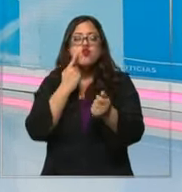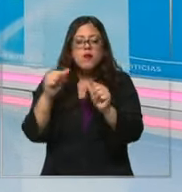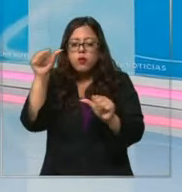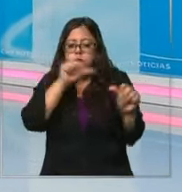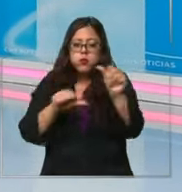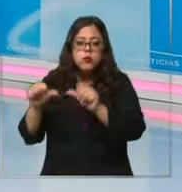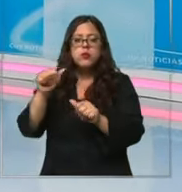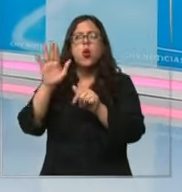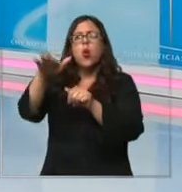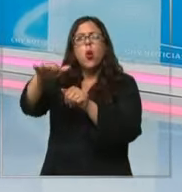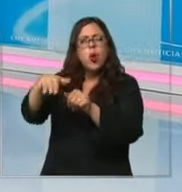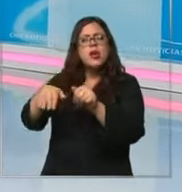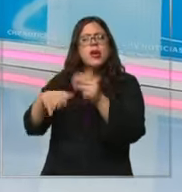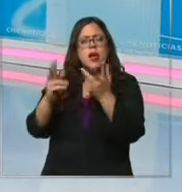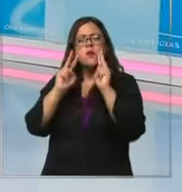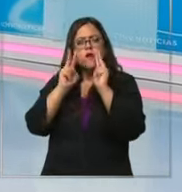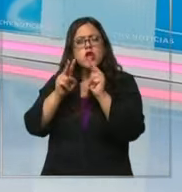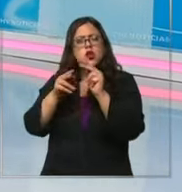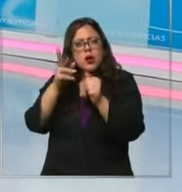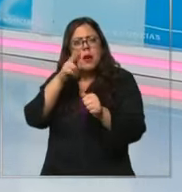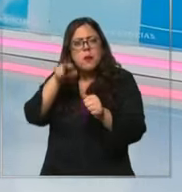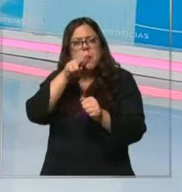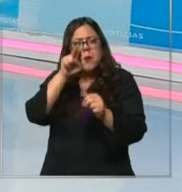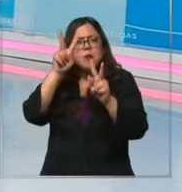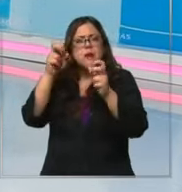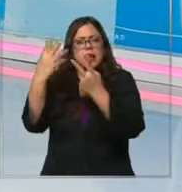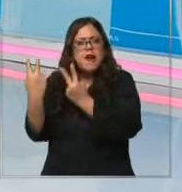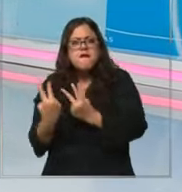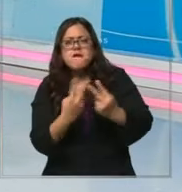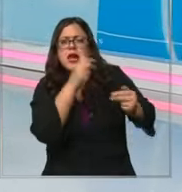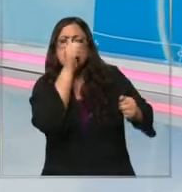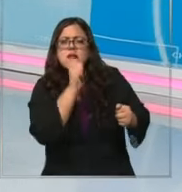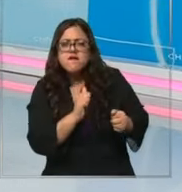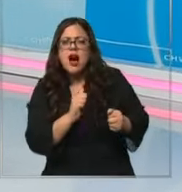vez más vemos este tipo de viajes privados ahí al espacio.